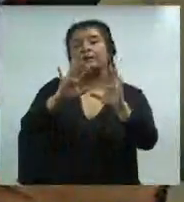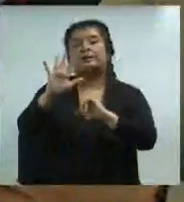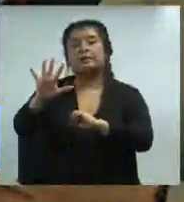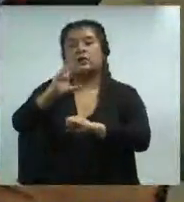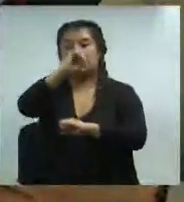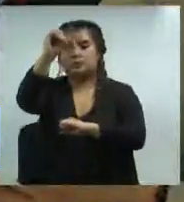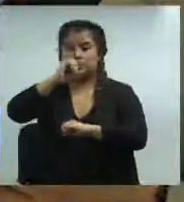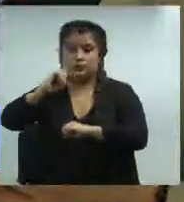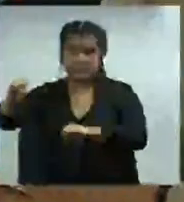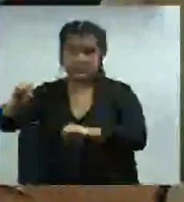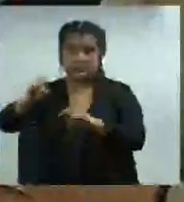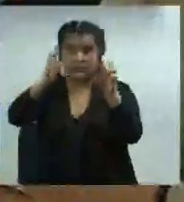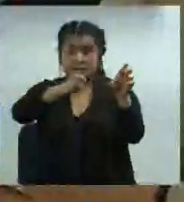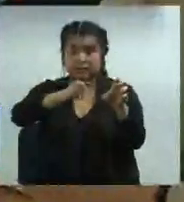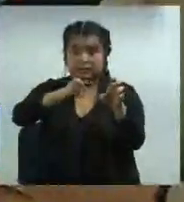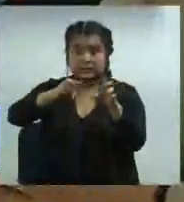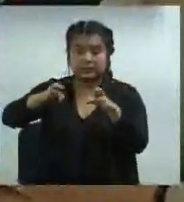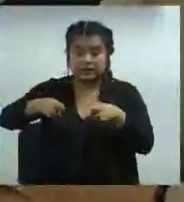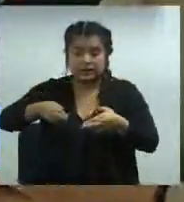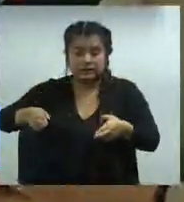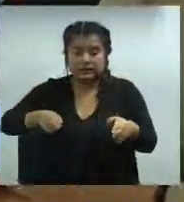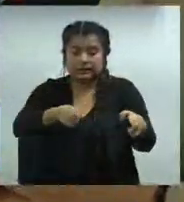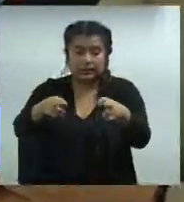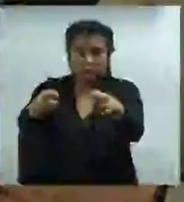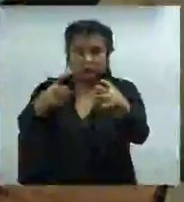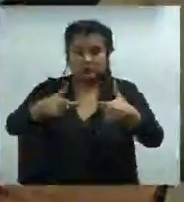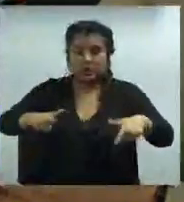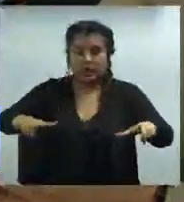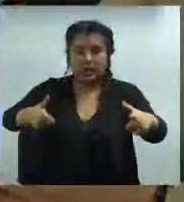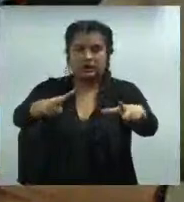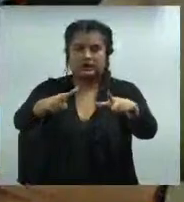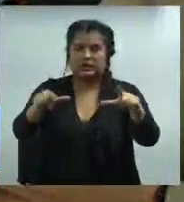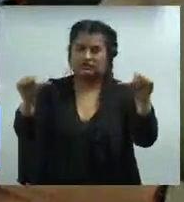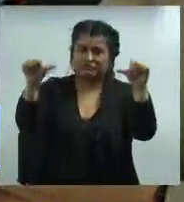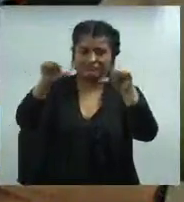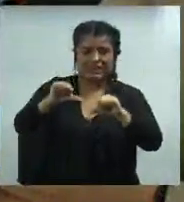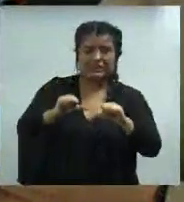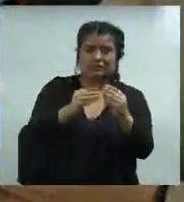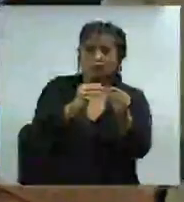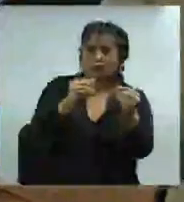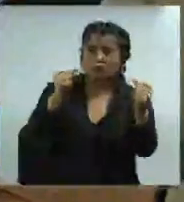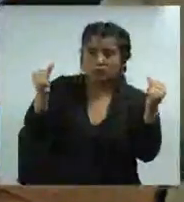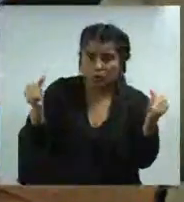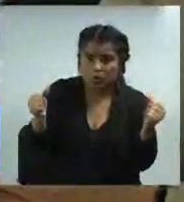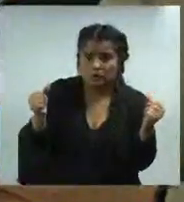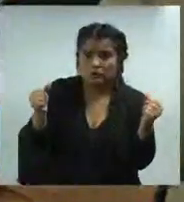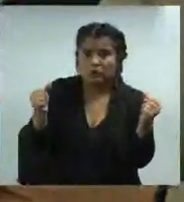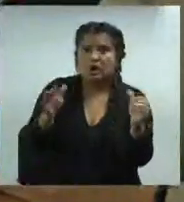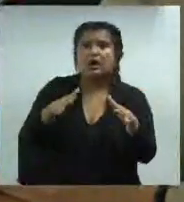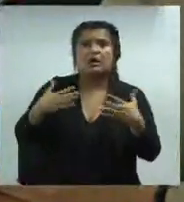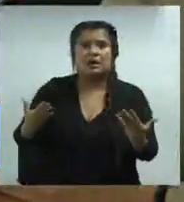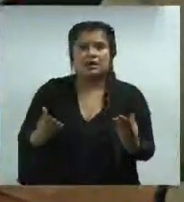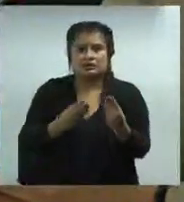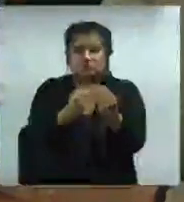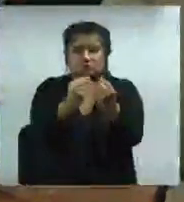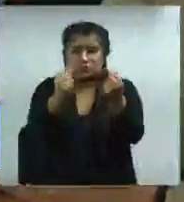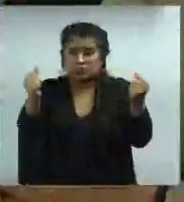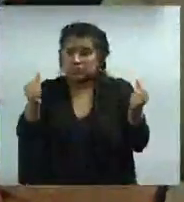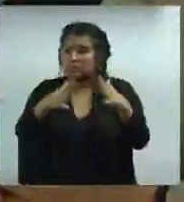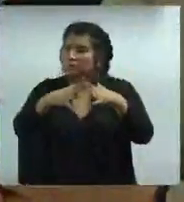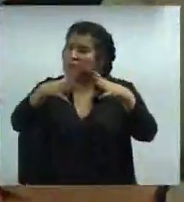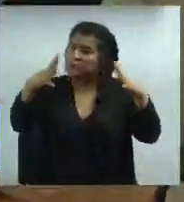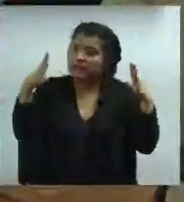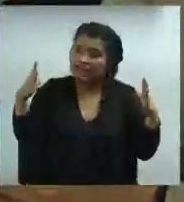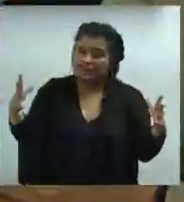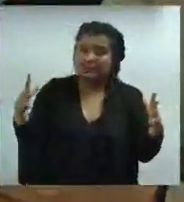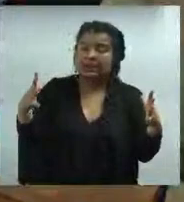de nuestros afluentes, háblese ríos y lagos, están contaminados. Y cuando digo contaminados, es una contaminación severa,